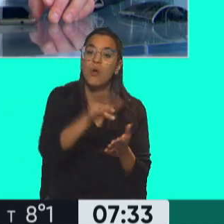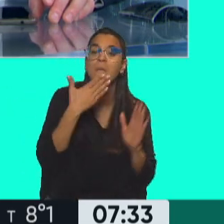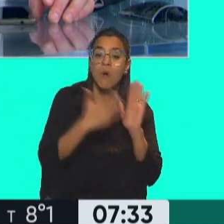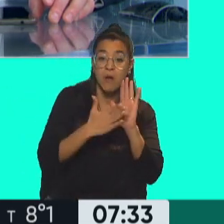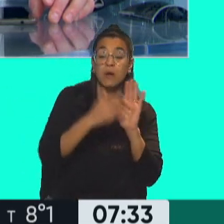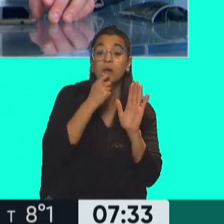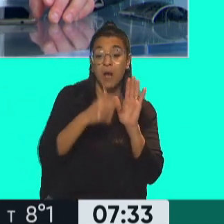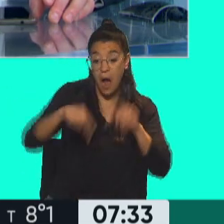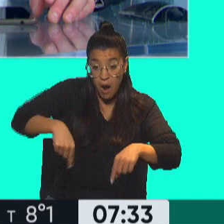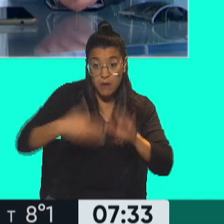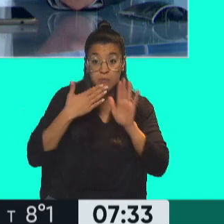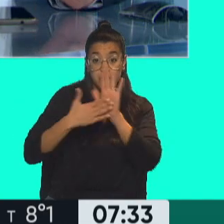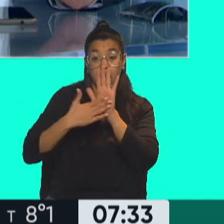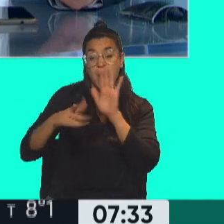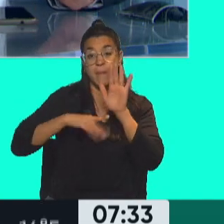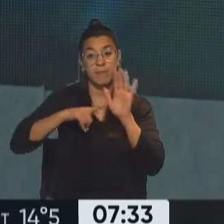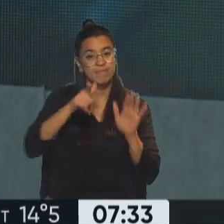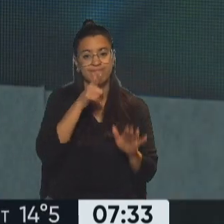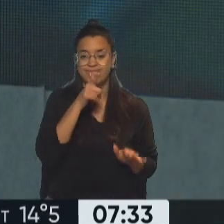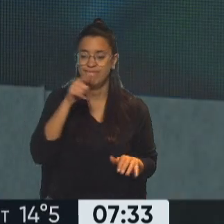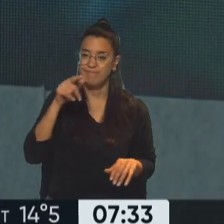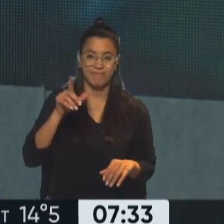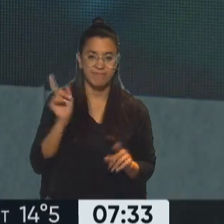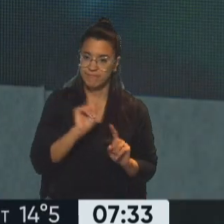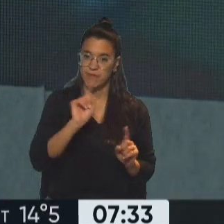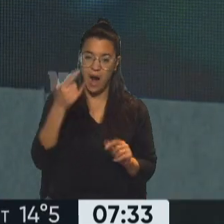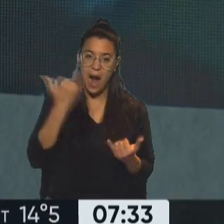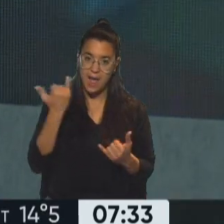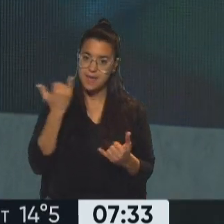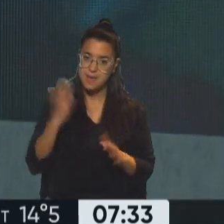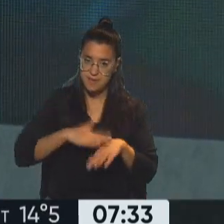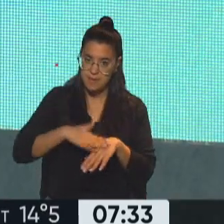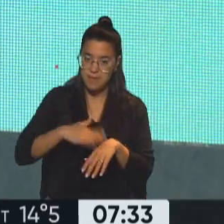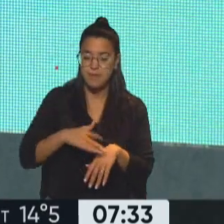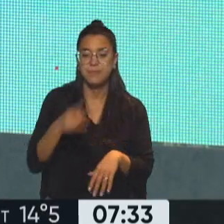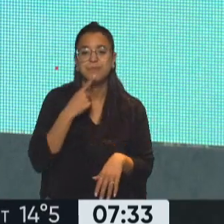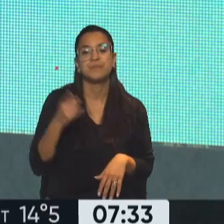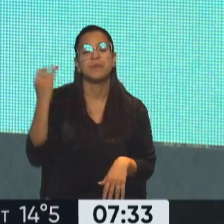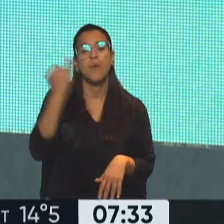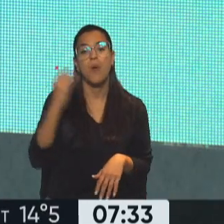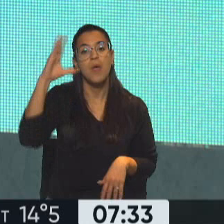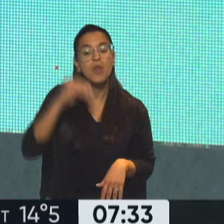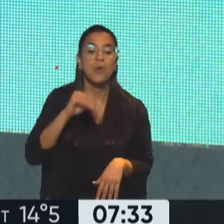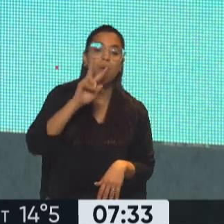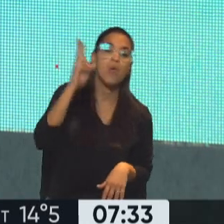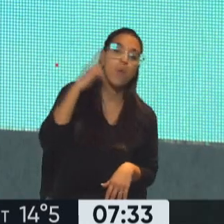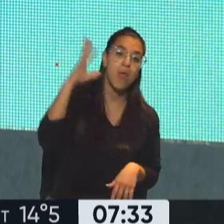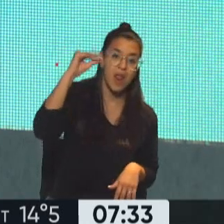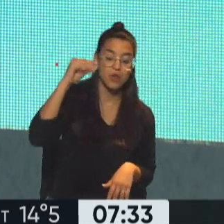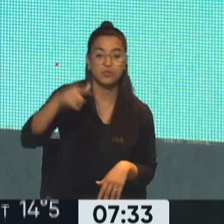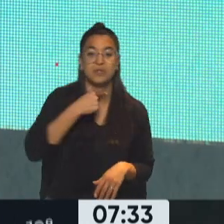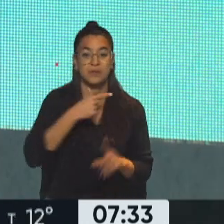las pruebas en este momento parecen demostrar lo contrario. El hecho gravísimo ocurrió el jueves por la noche, minutos después de las 21 horas, que fue el intento